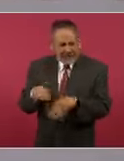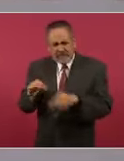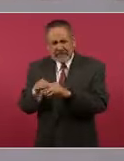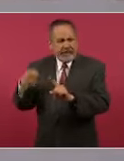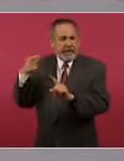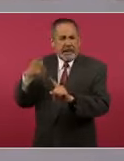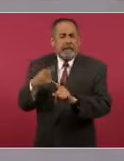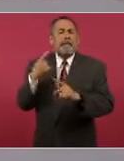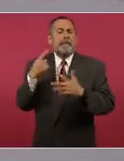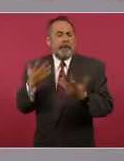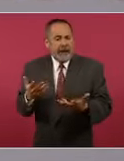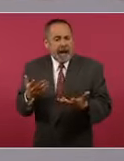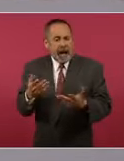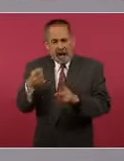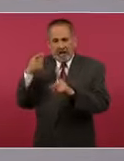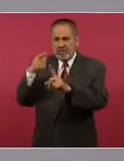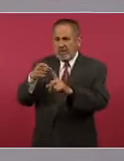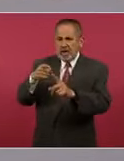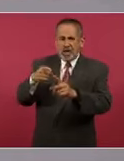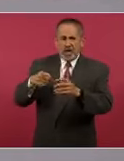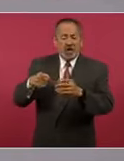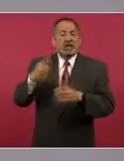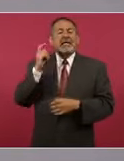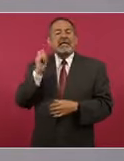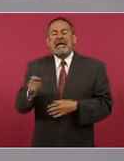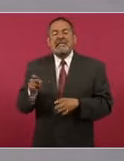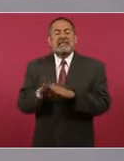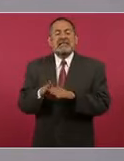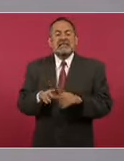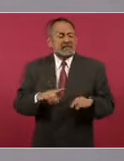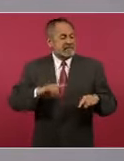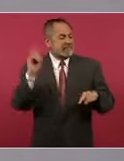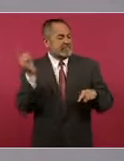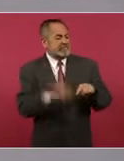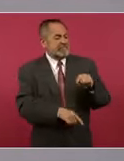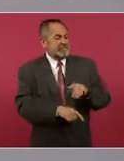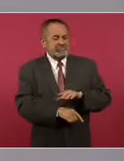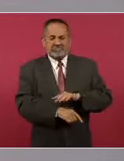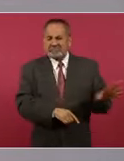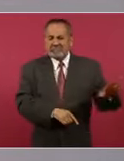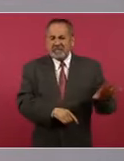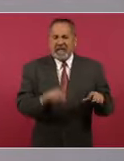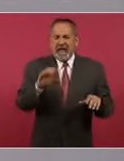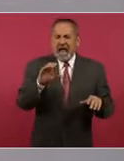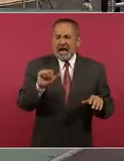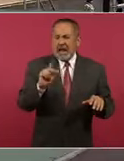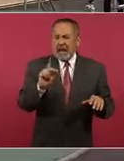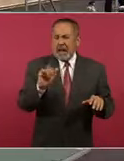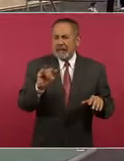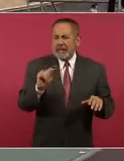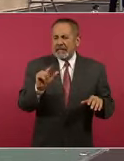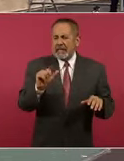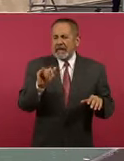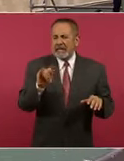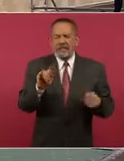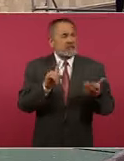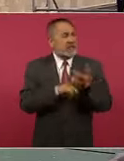fundamentalmente por la total abolición del régimen capitalista.